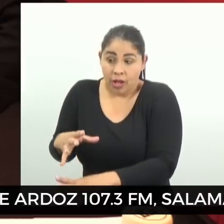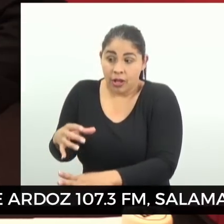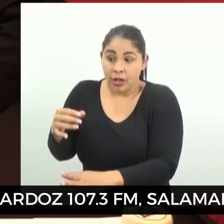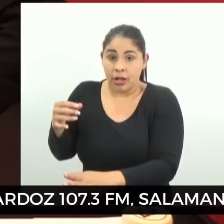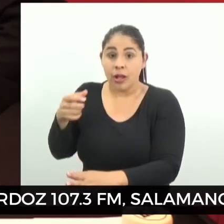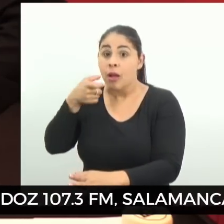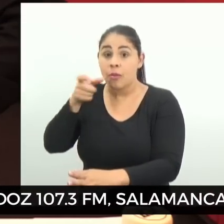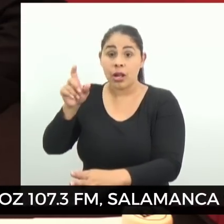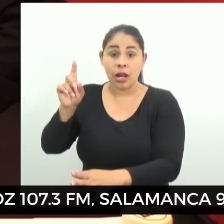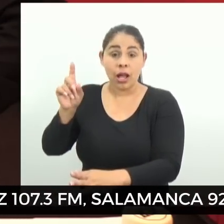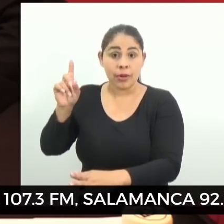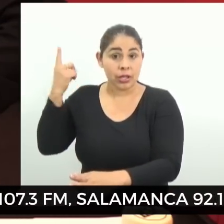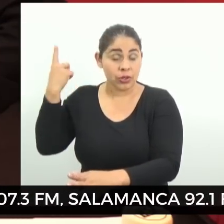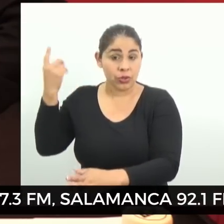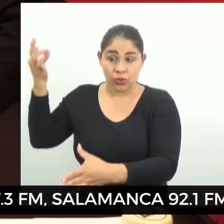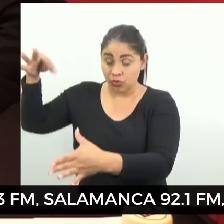Oye lo que dice.